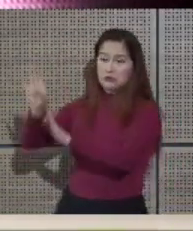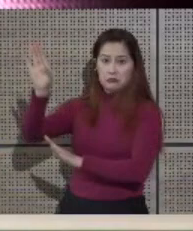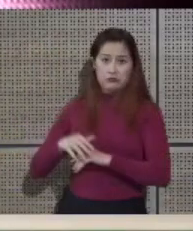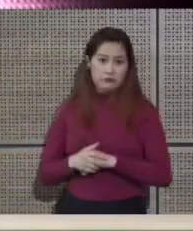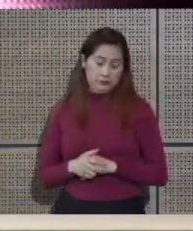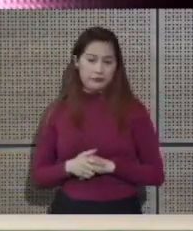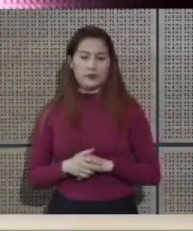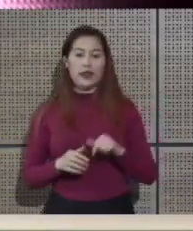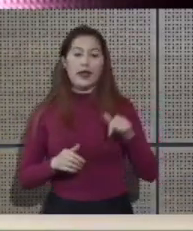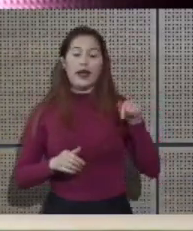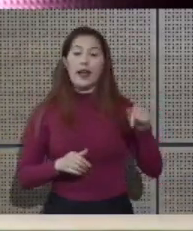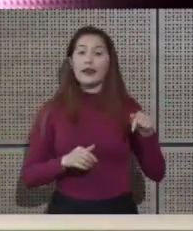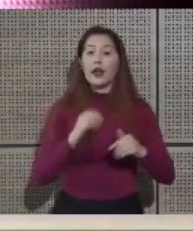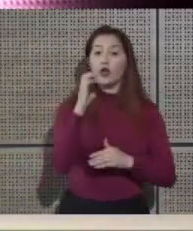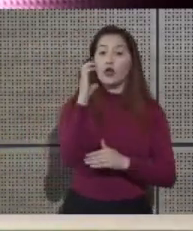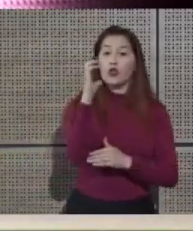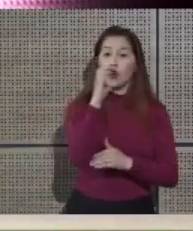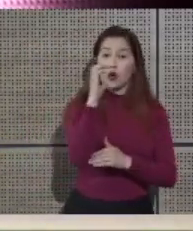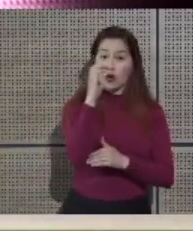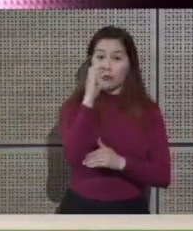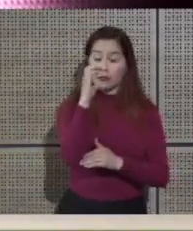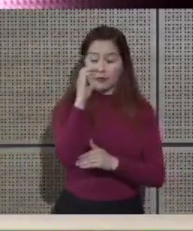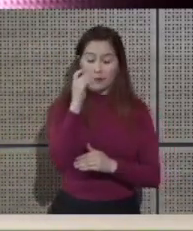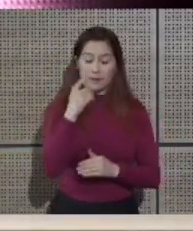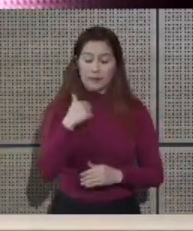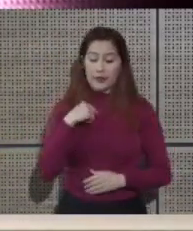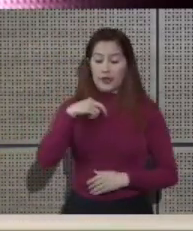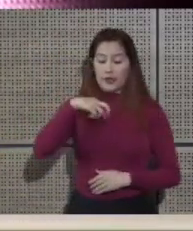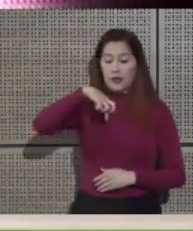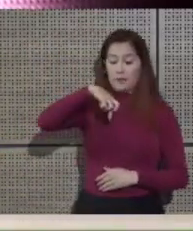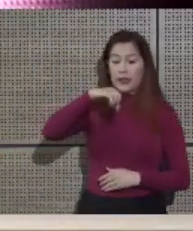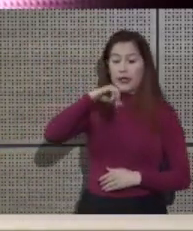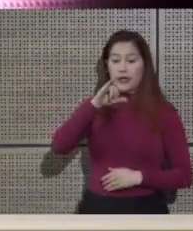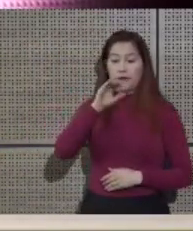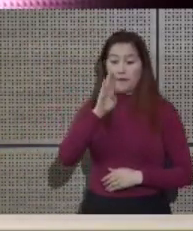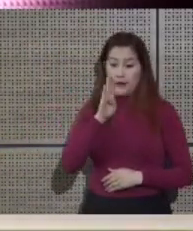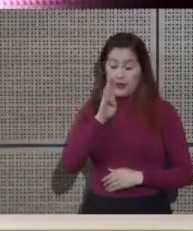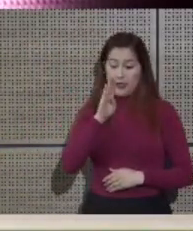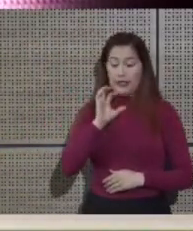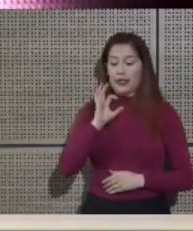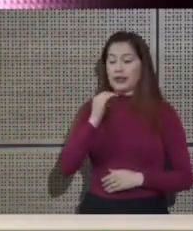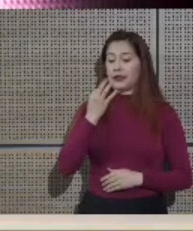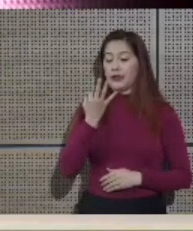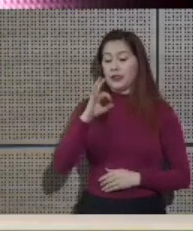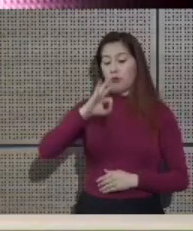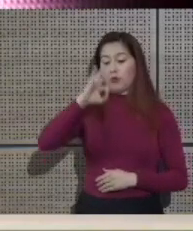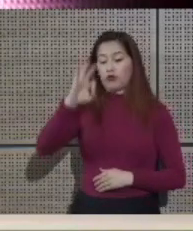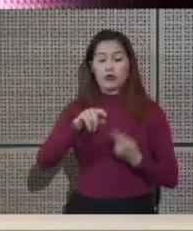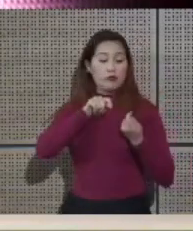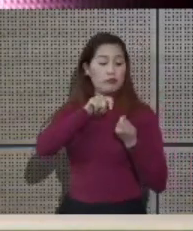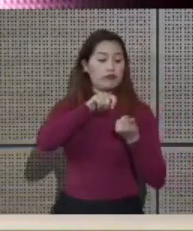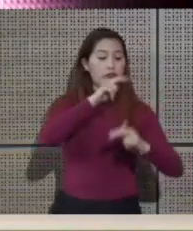eso, Colombia tendría que invertir, en vez de 3,5 puntos del producto, 6 a 7 puntos del producto.